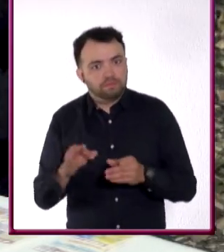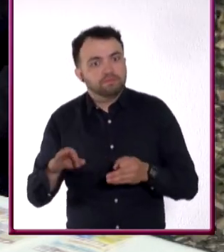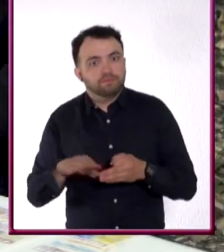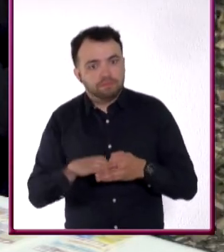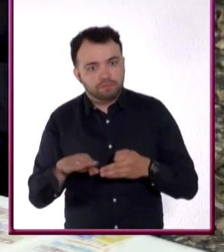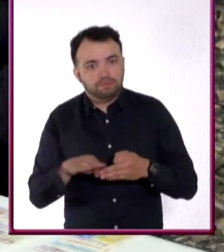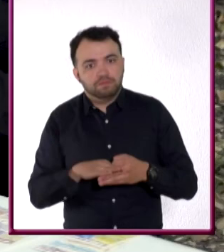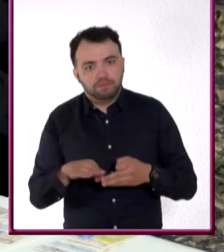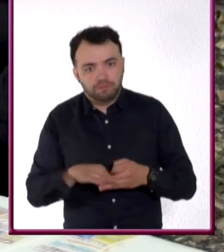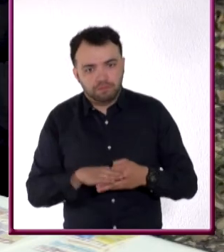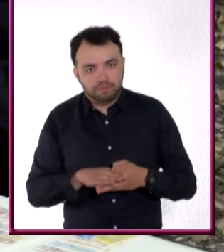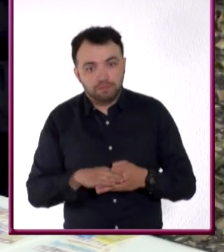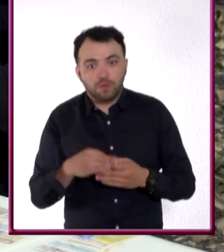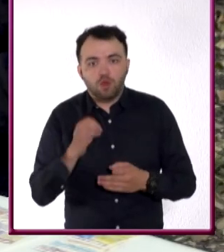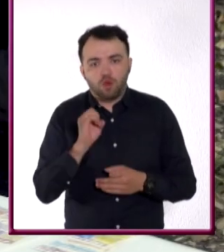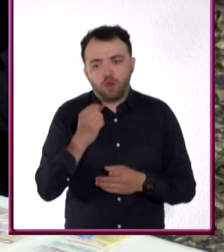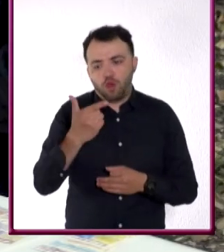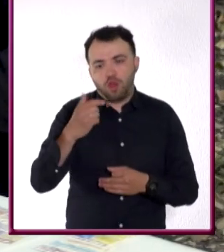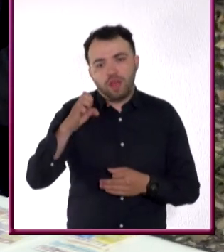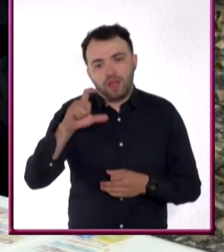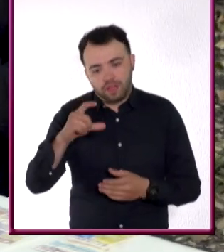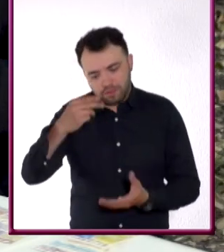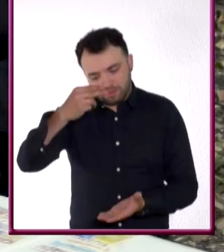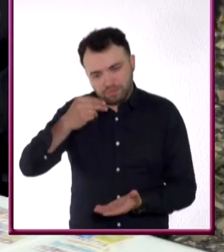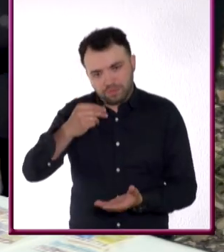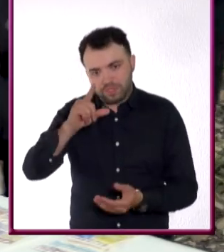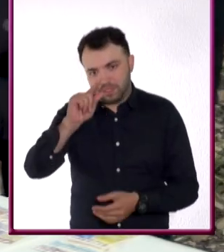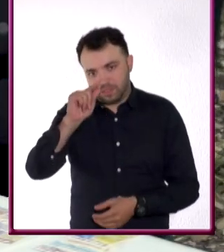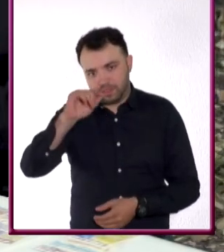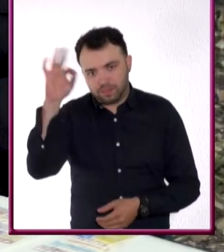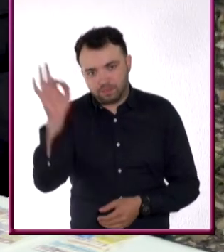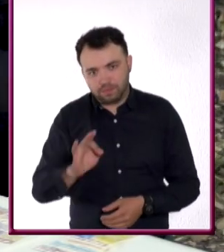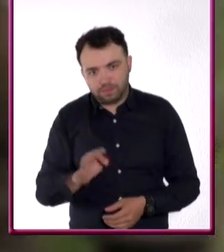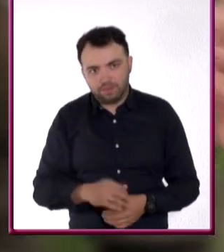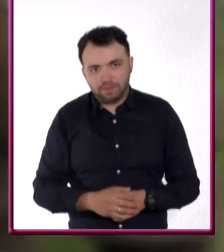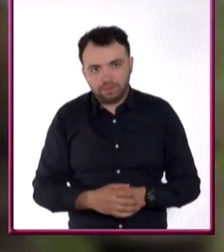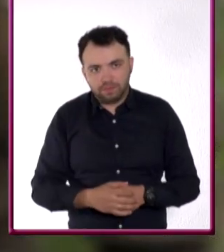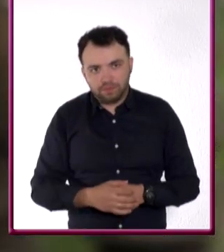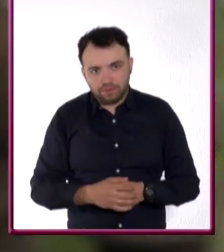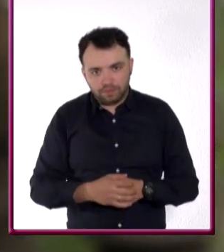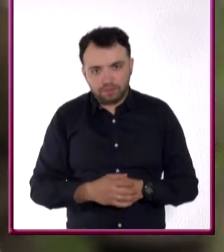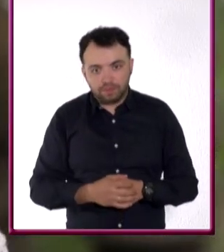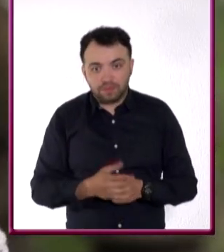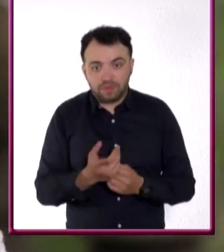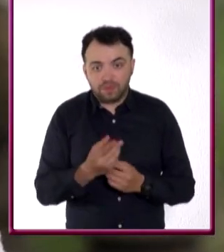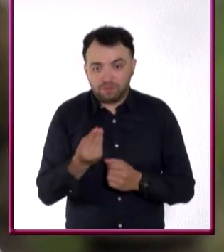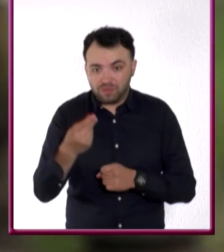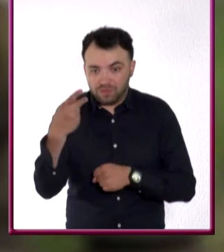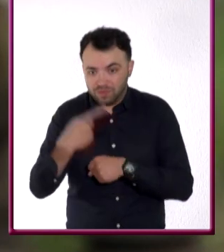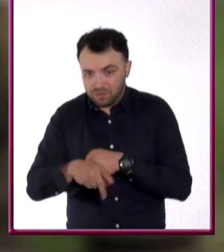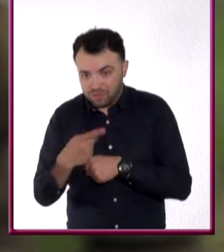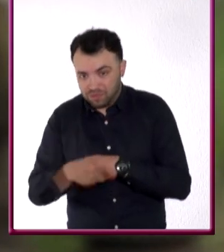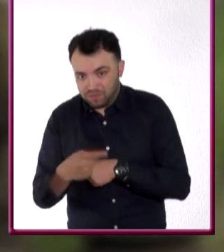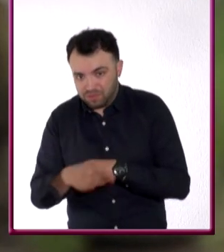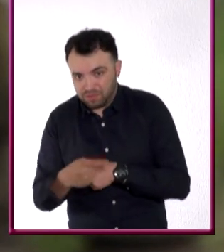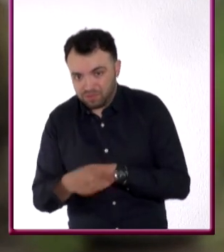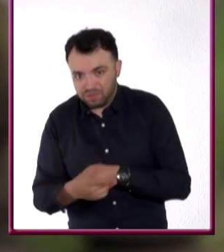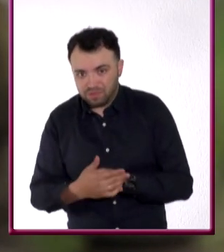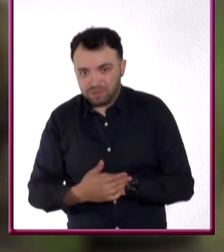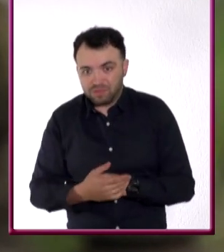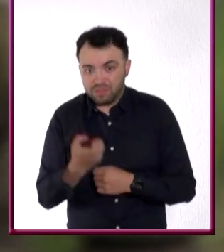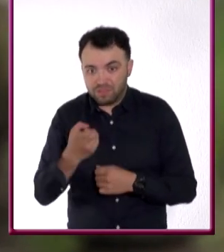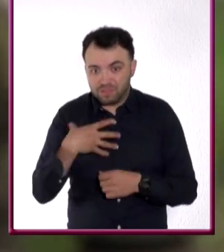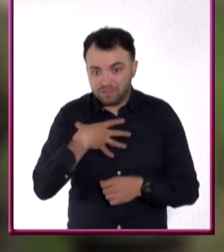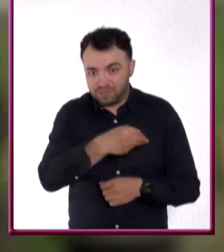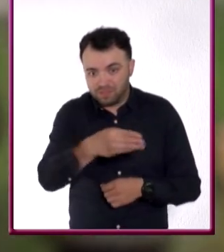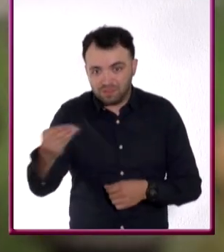puede, usar gel con base de alcohol al 70%. Sí. Y no hacer fiestas, porque esas son muy peligrosas. Ahí los contagios están a la orden